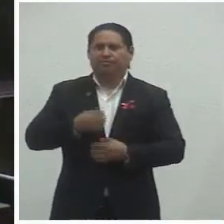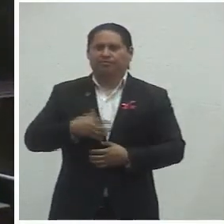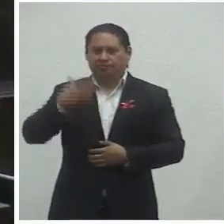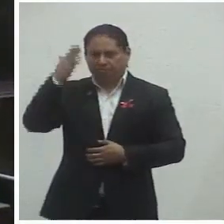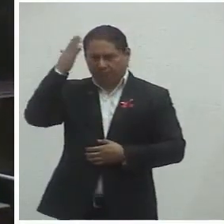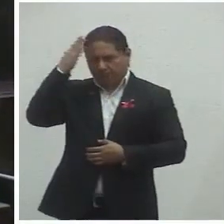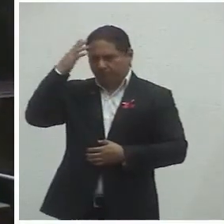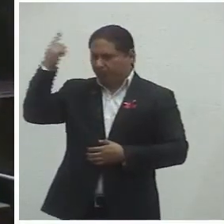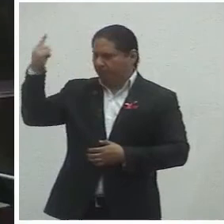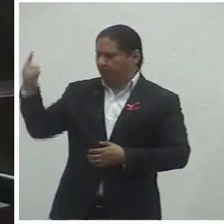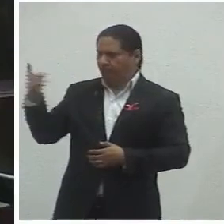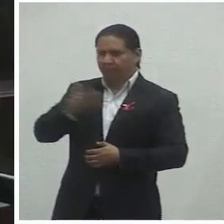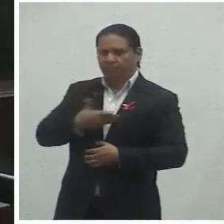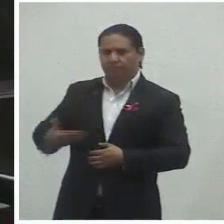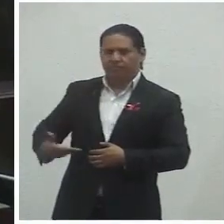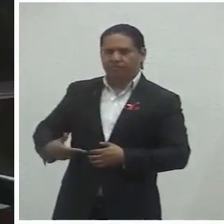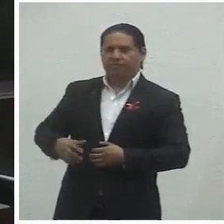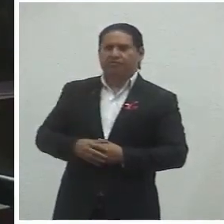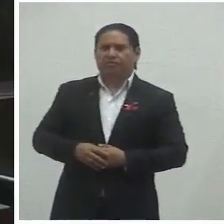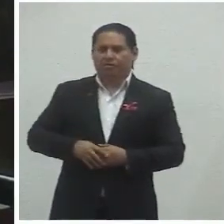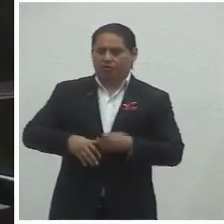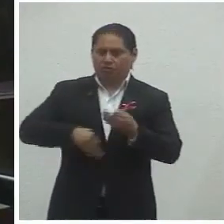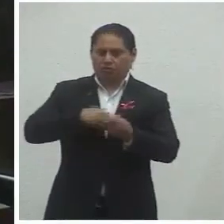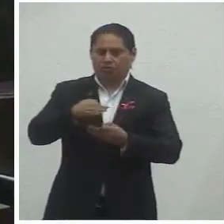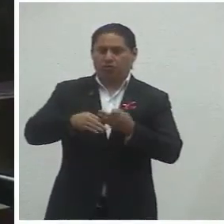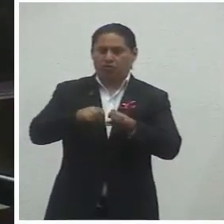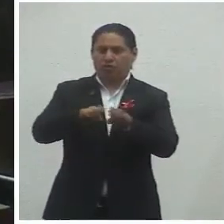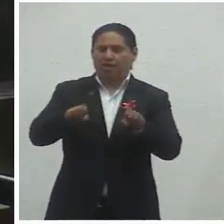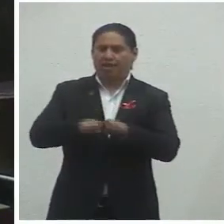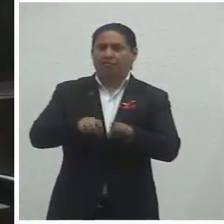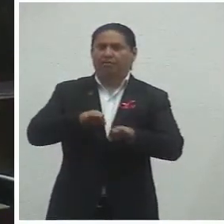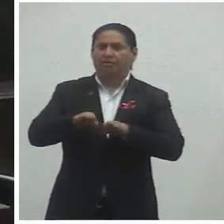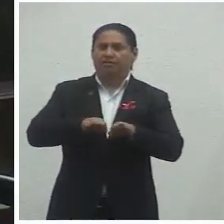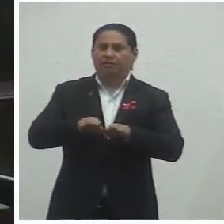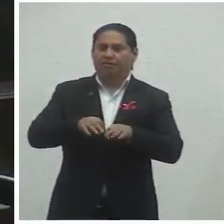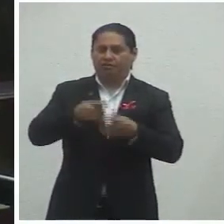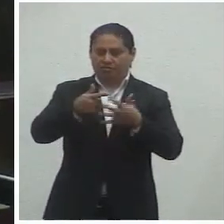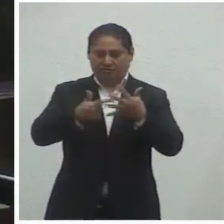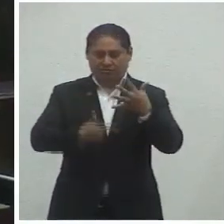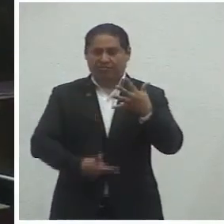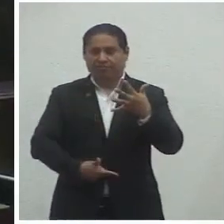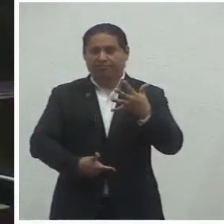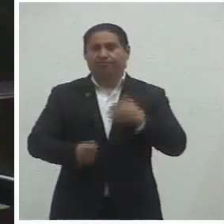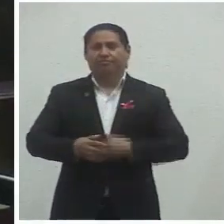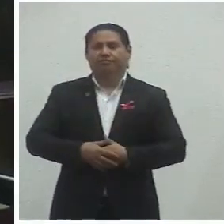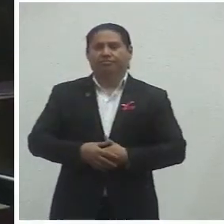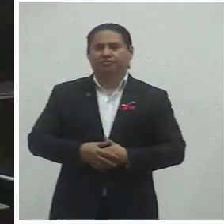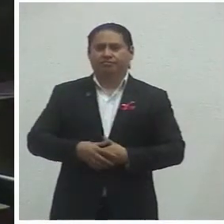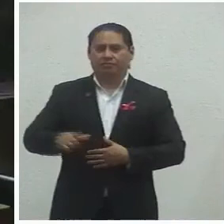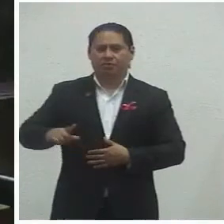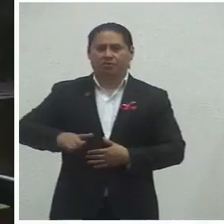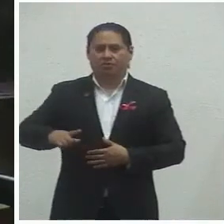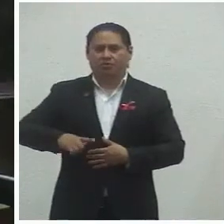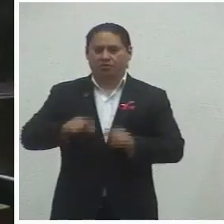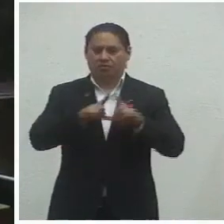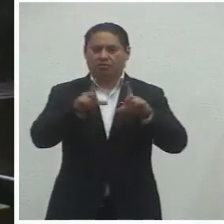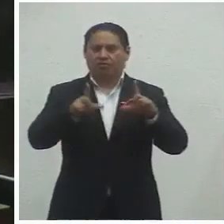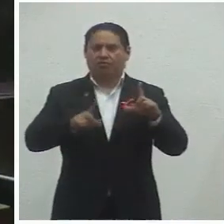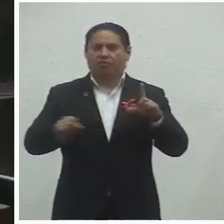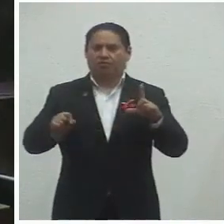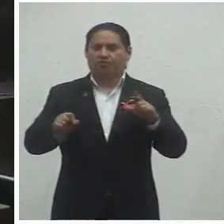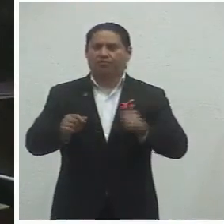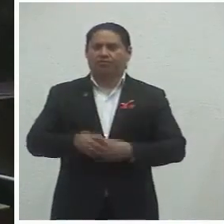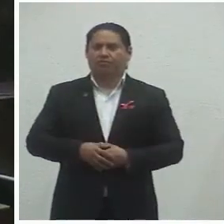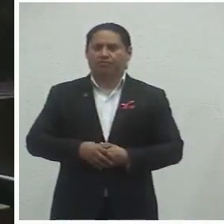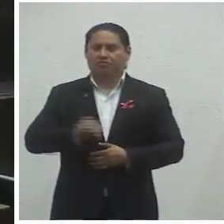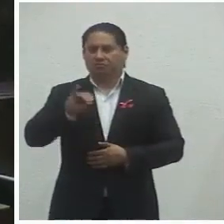del Poder Ejecutivo, sino a todo su equipo de trabajo. Por eso mismo, el gobierno del país tendrá que